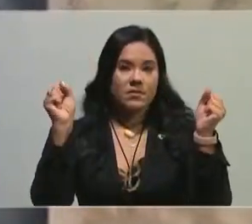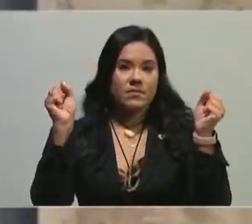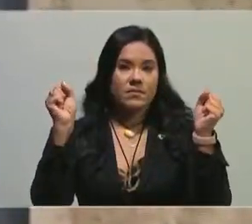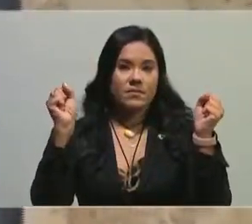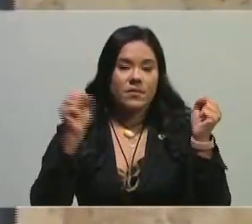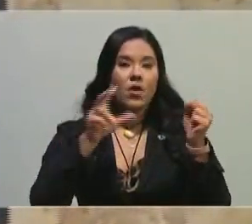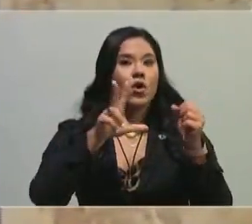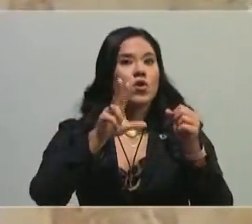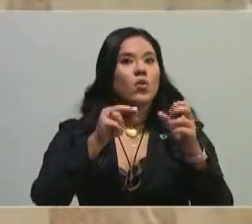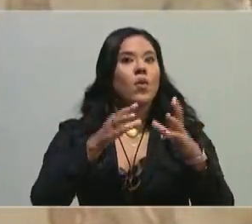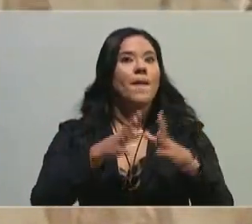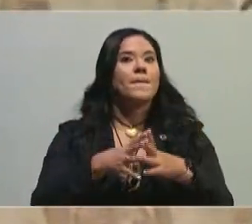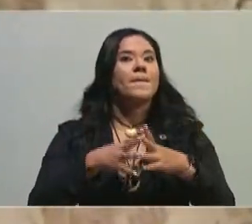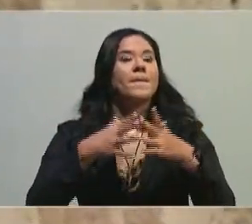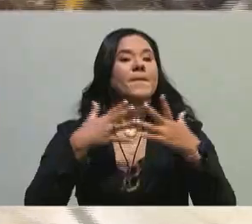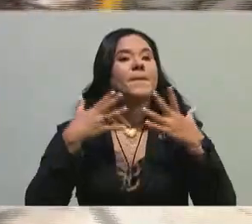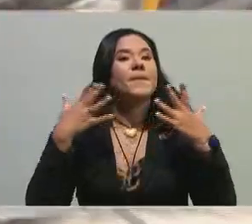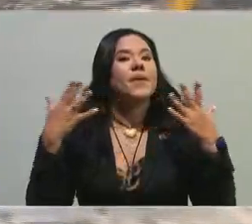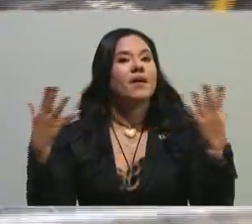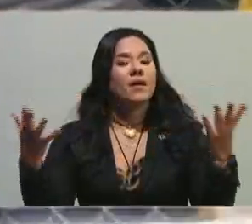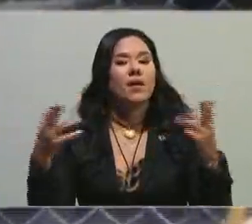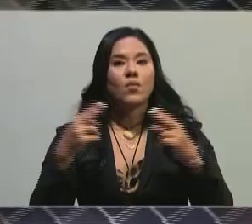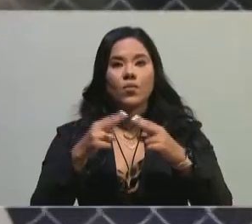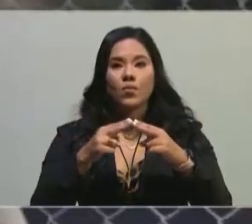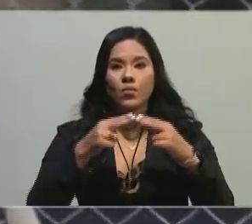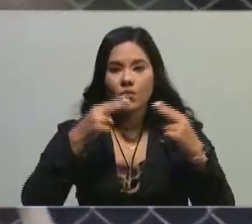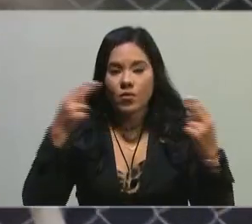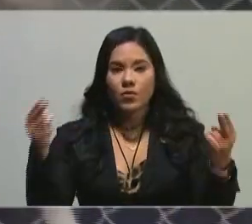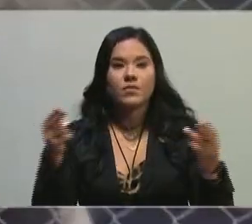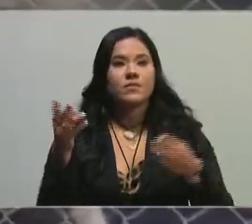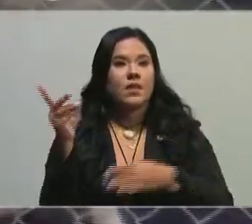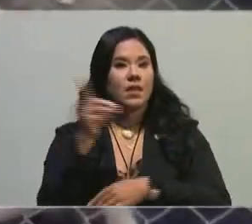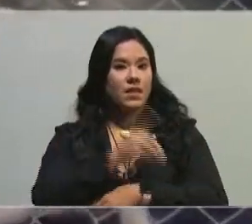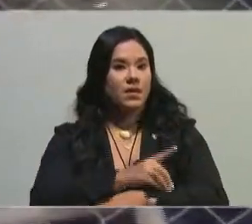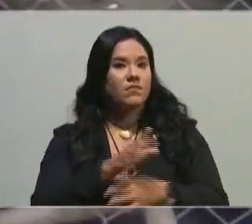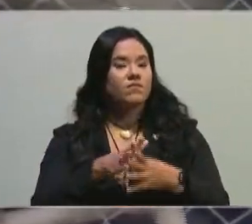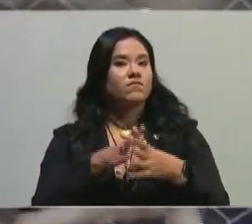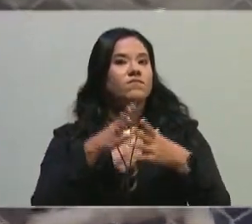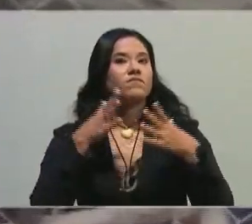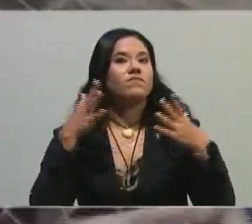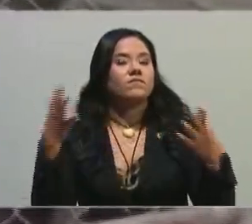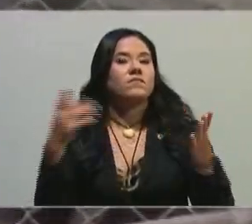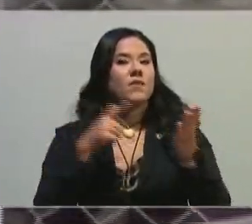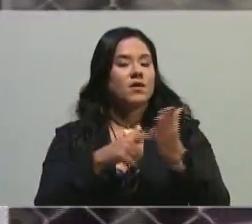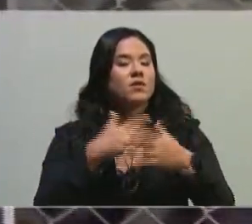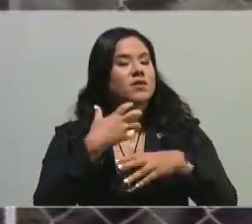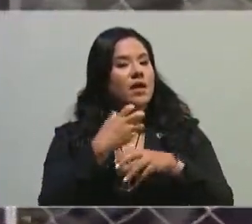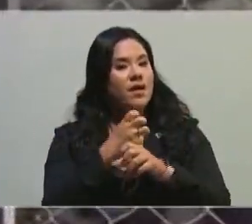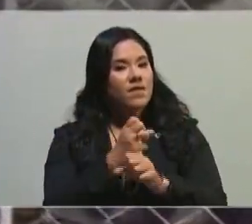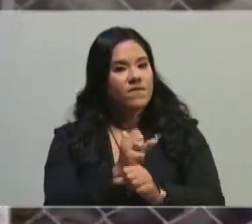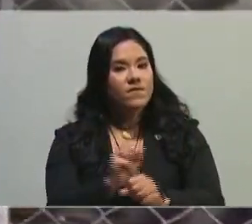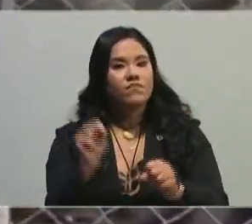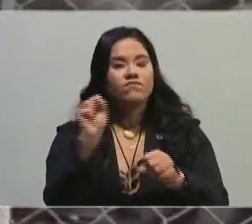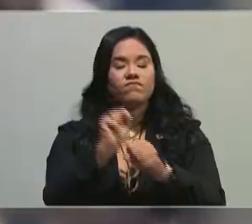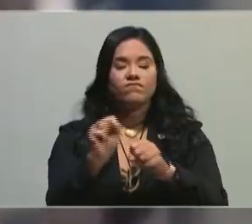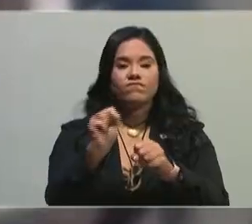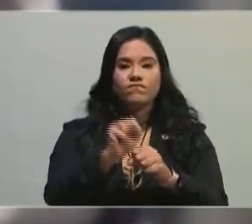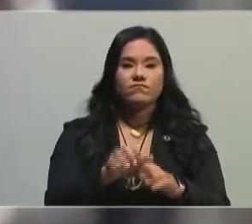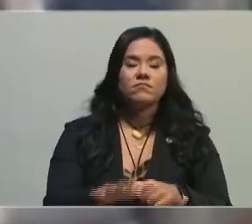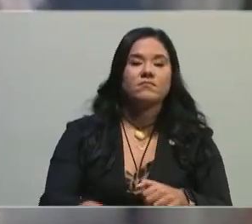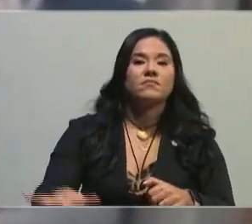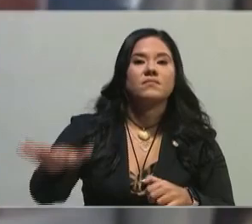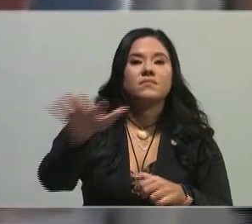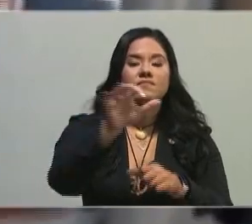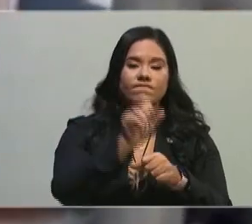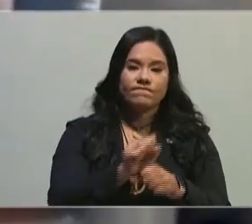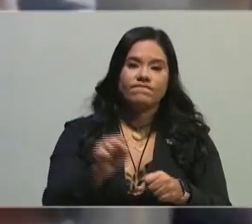apoyaba la cultura hoy en día desde la el inicio del programa mi país seguro